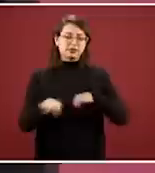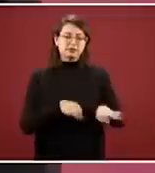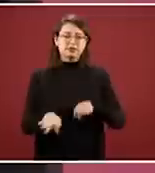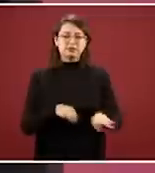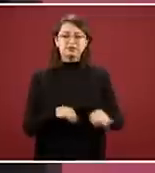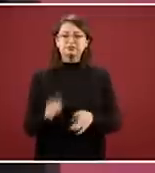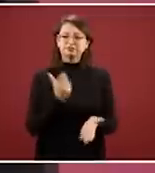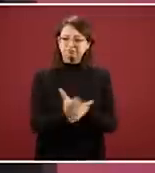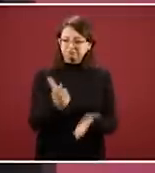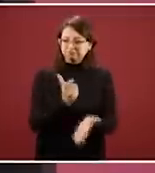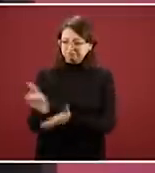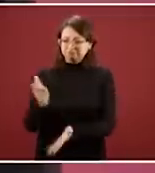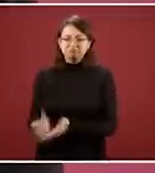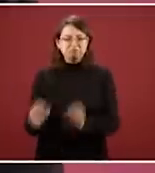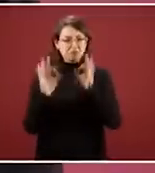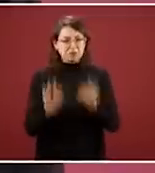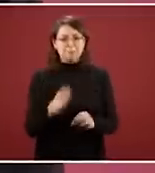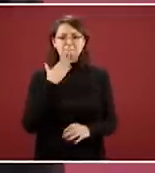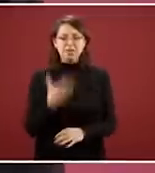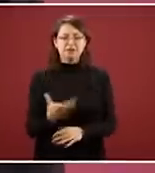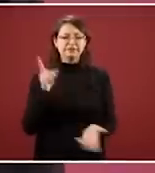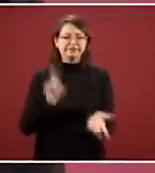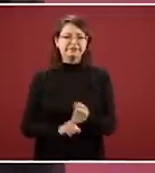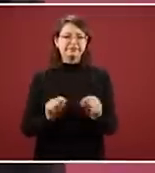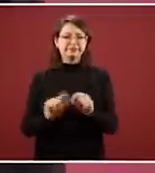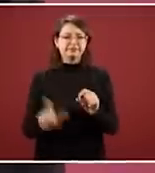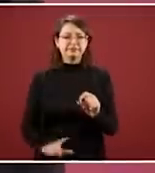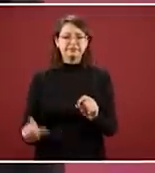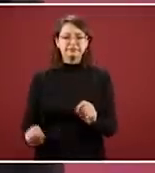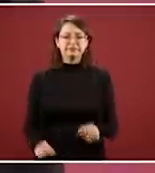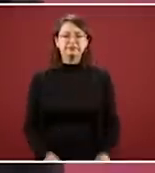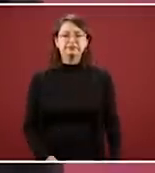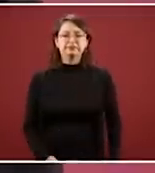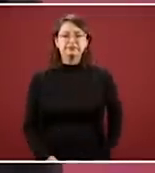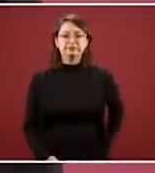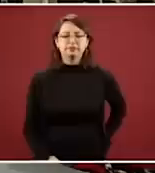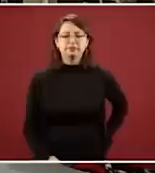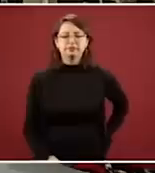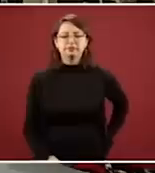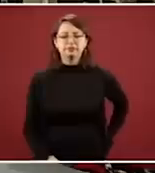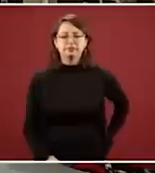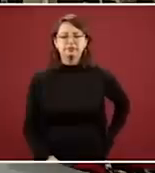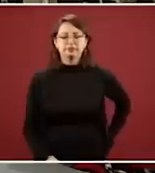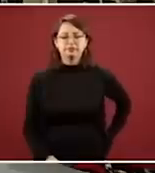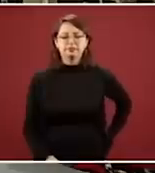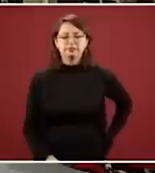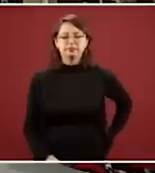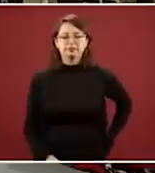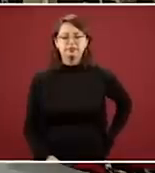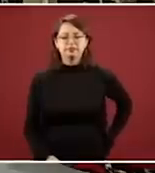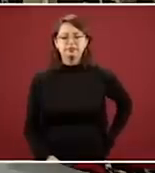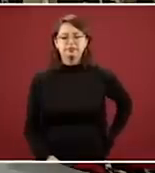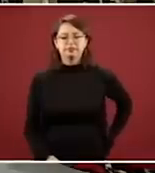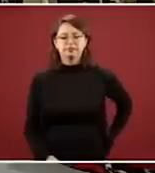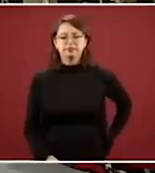y bien pagados en el país. Bien, por otro lado, también en el próximo